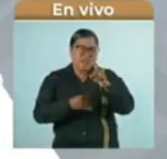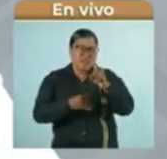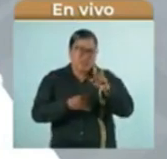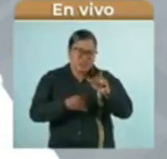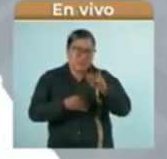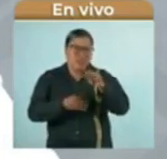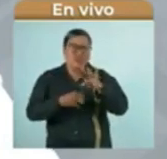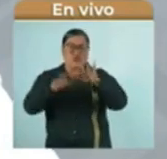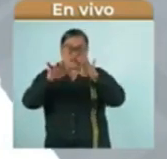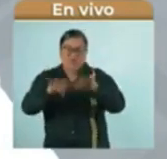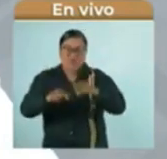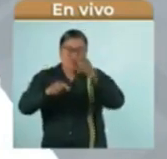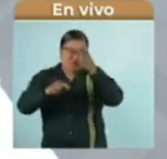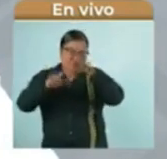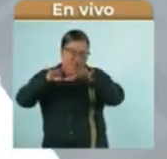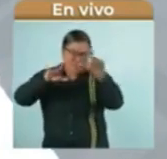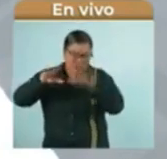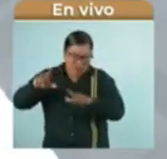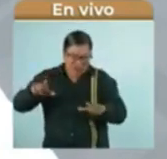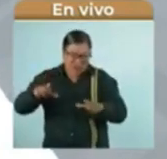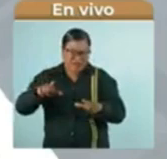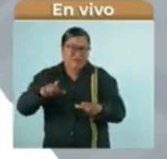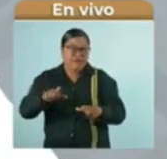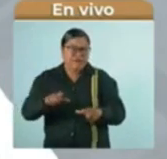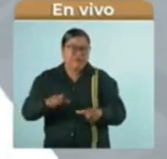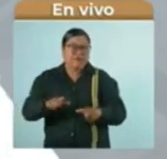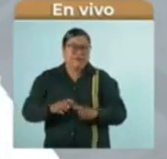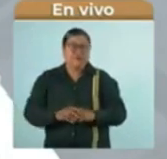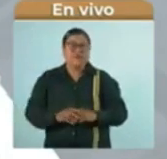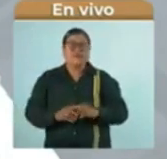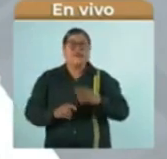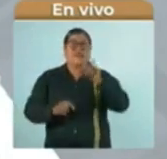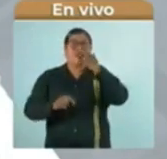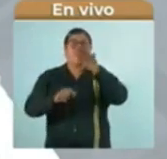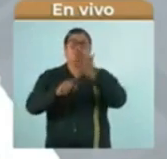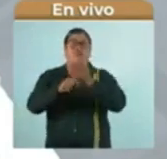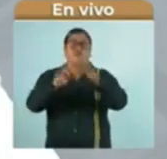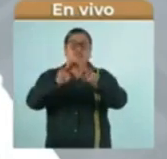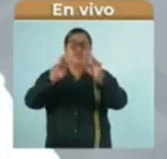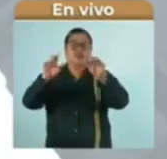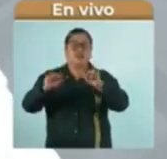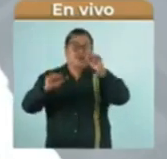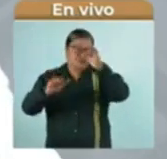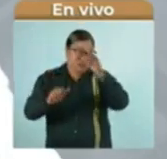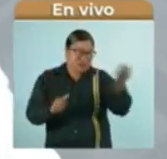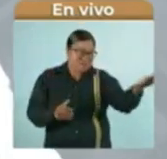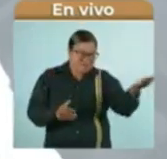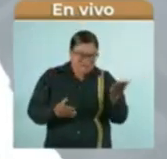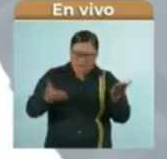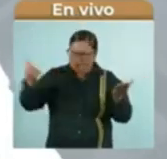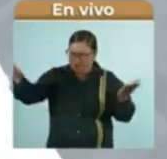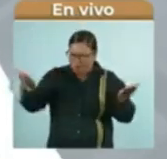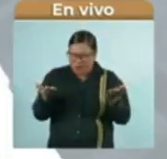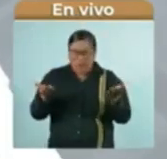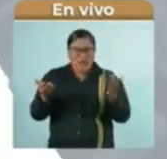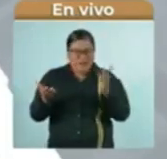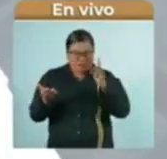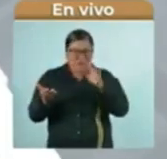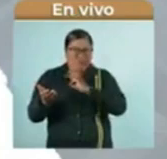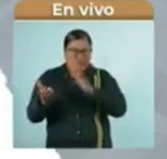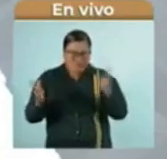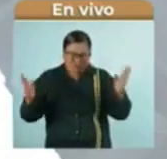Registro Agrario Nacional y los delegados de paz para convocar a las partes y poder conciliar esos